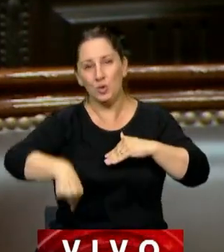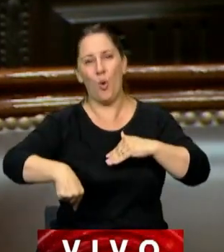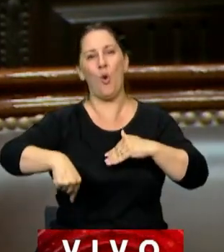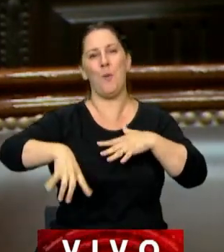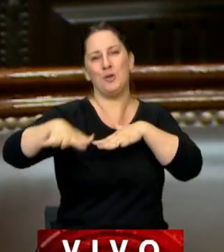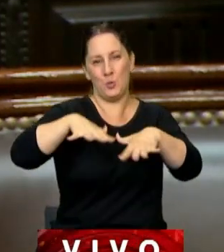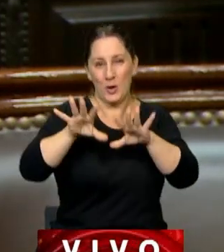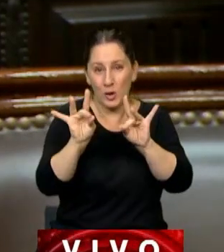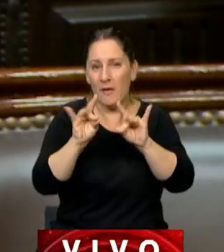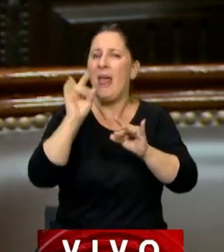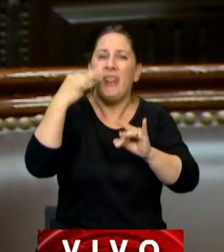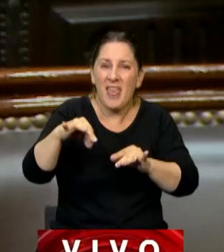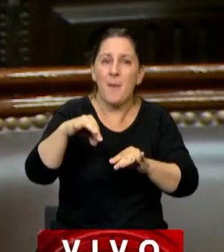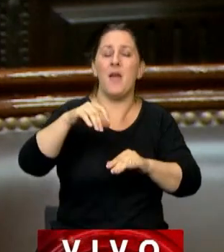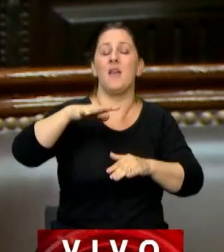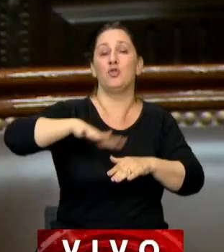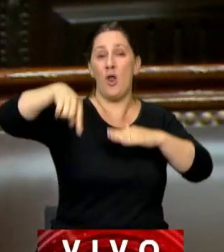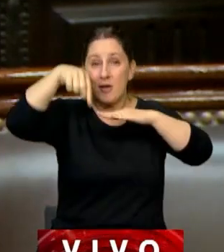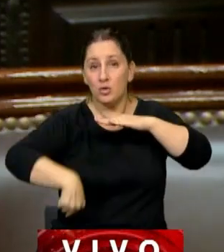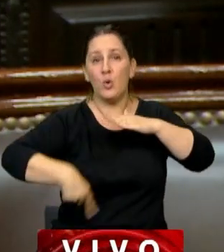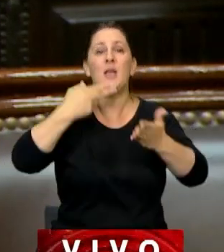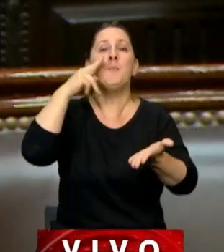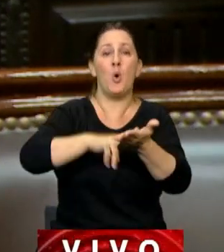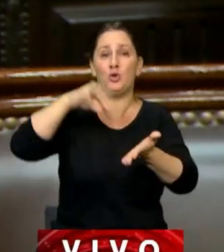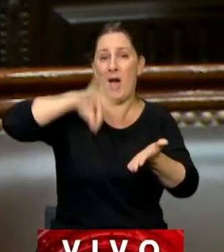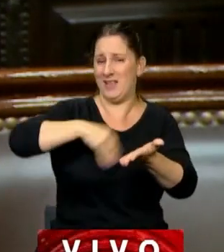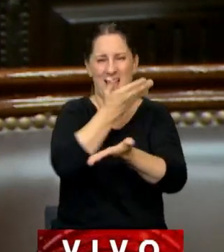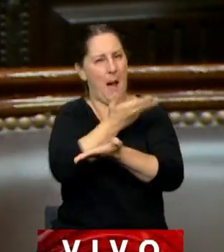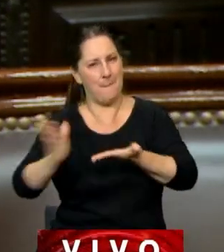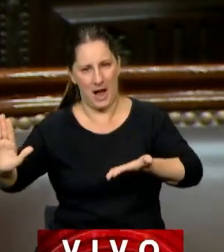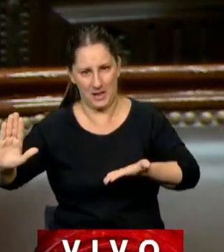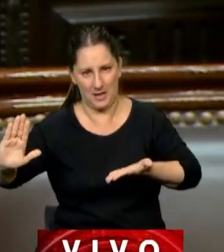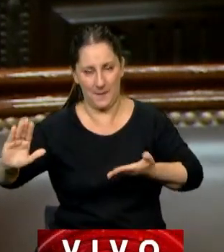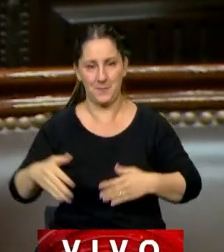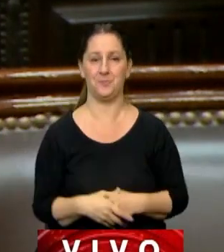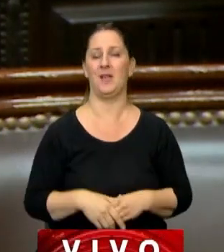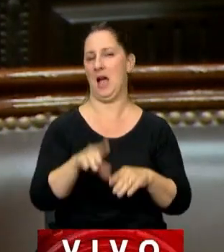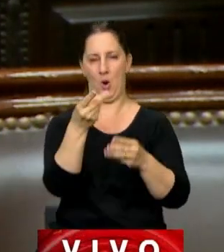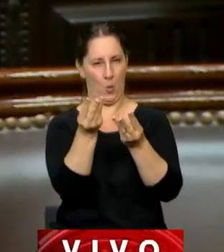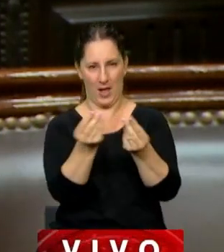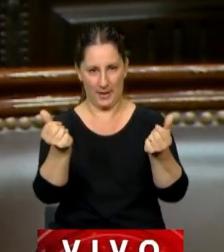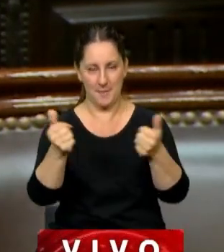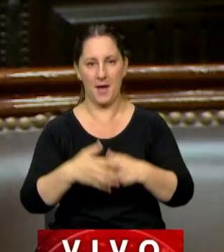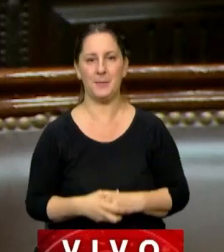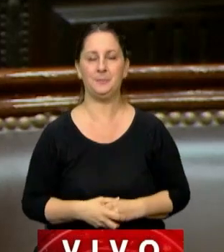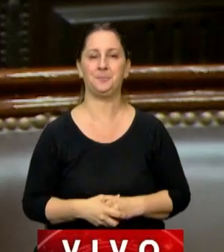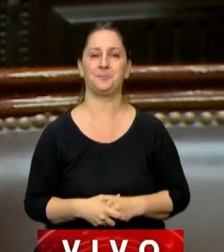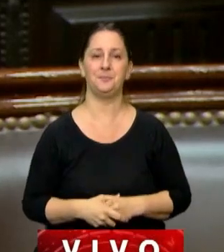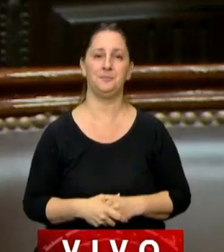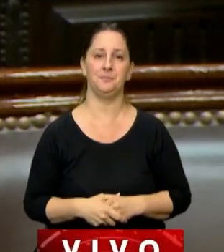que quedar afuera del impuesto a las ganancias. Y para concluir, señora Presidenta,